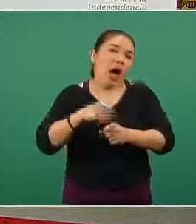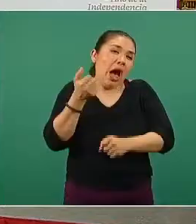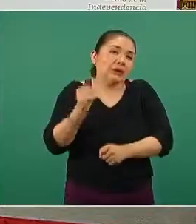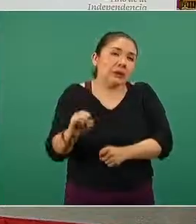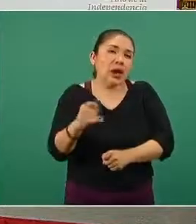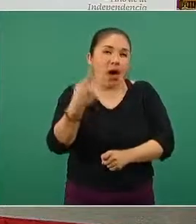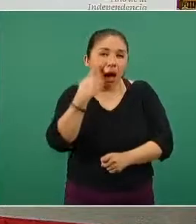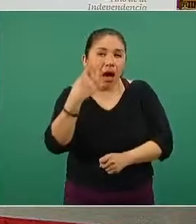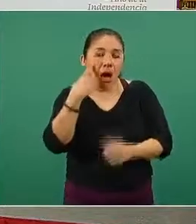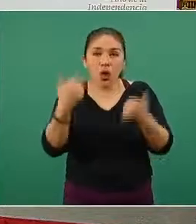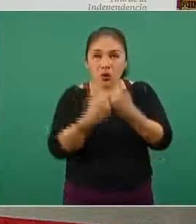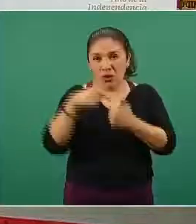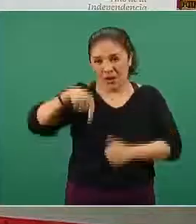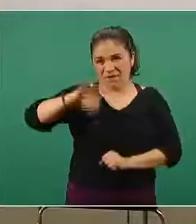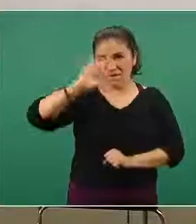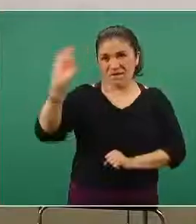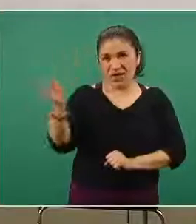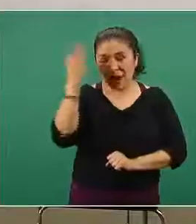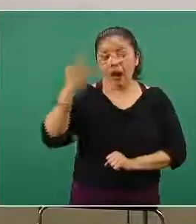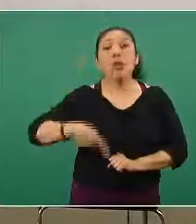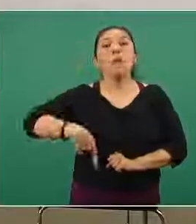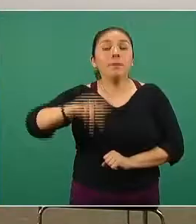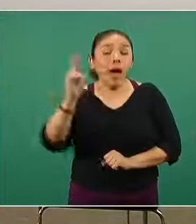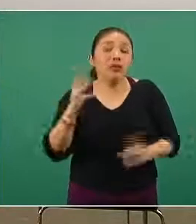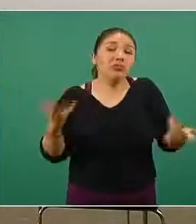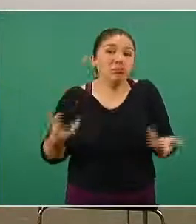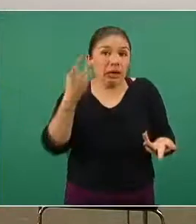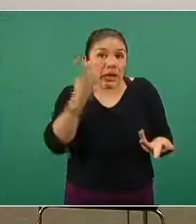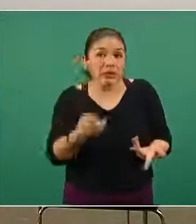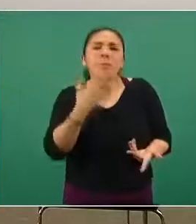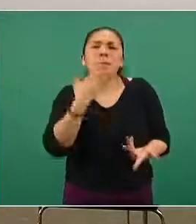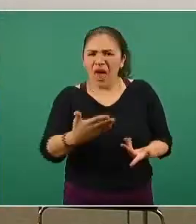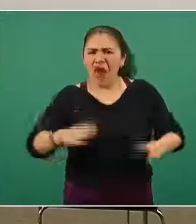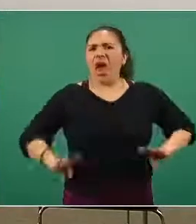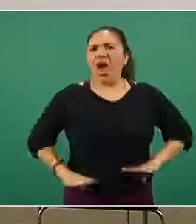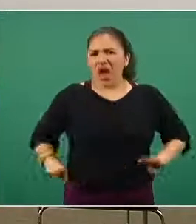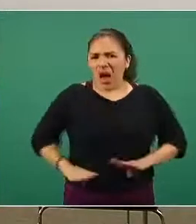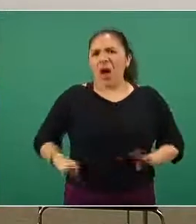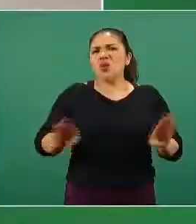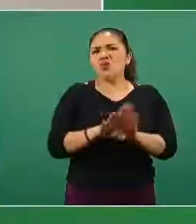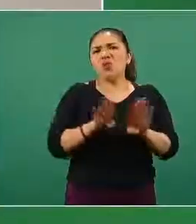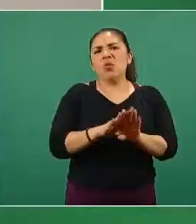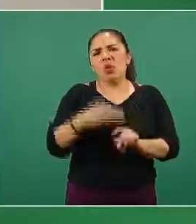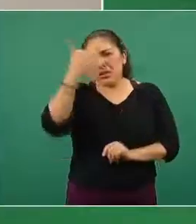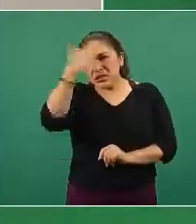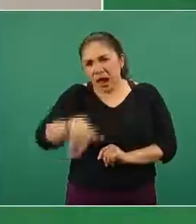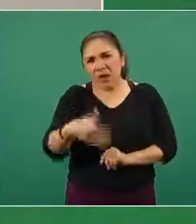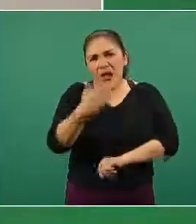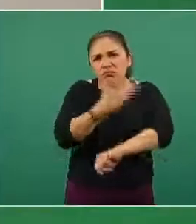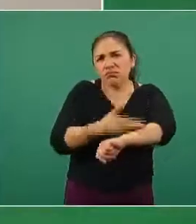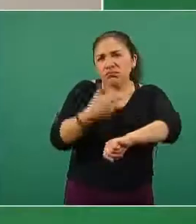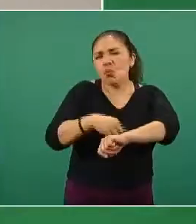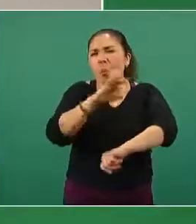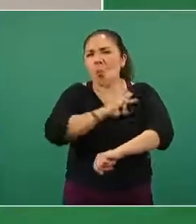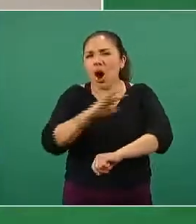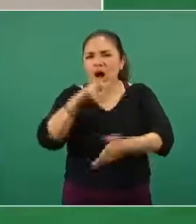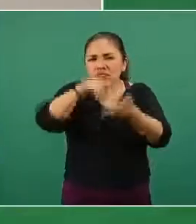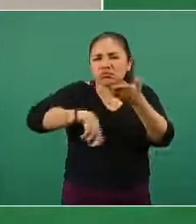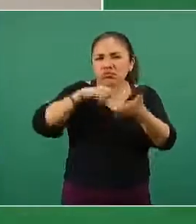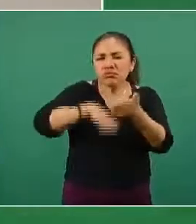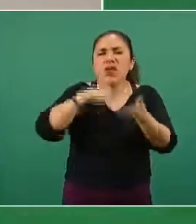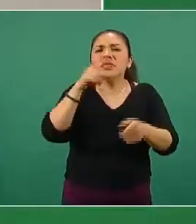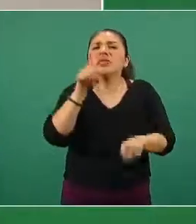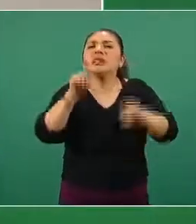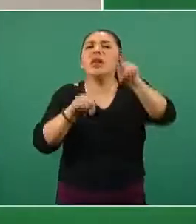sale desde el nivel federal, pero que finalmente es adecuada, ¿no? Y en su momento tiene modificaciones